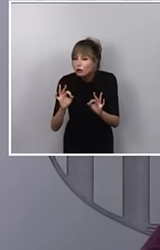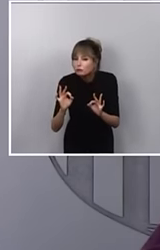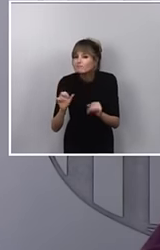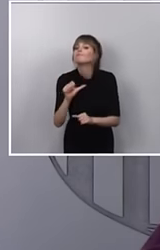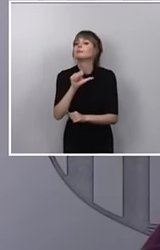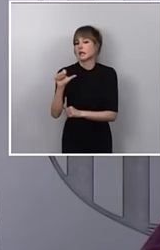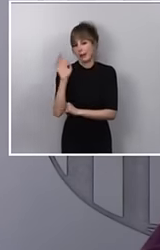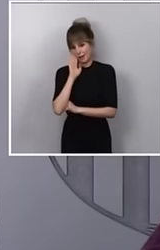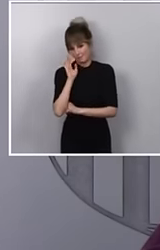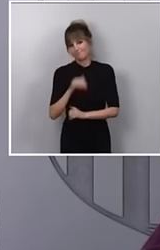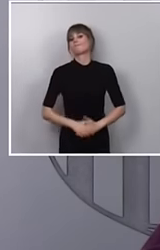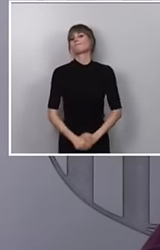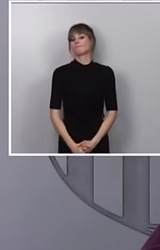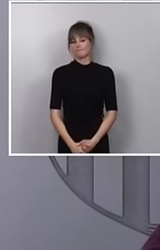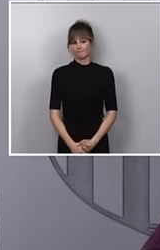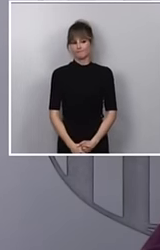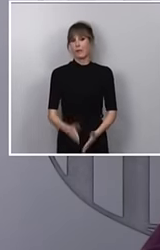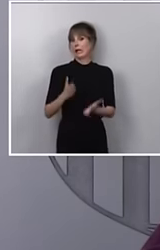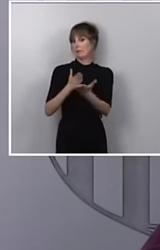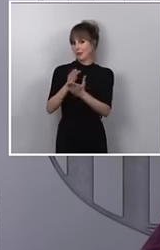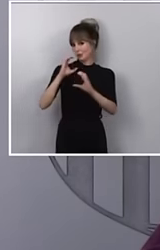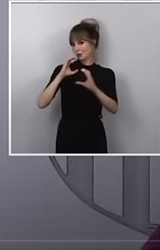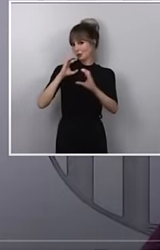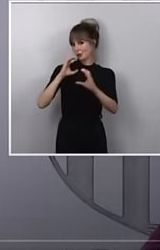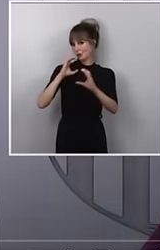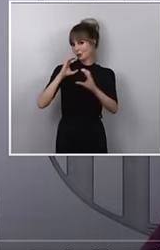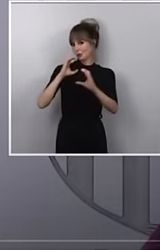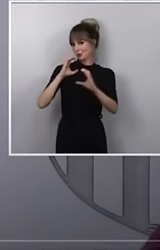esta semana y a través de los medios de comunicación.